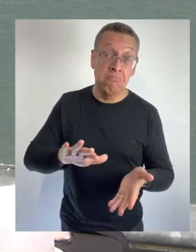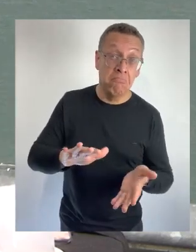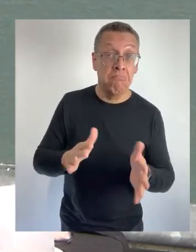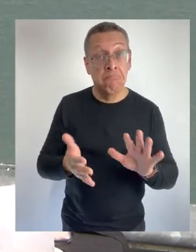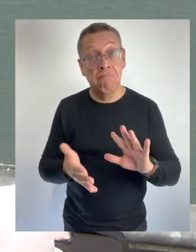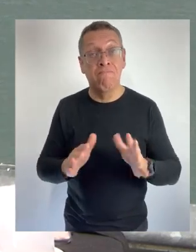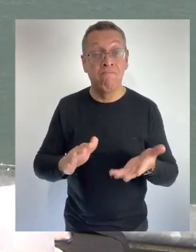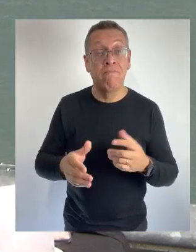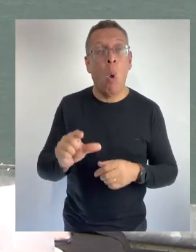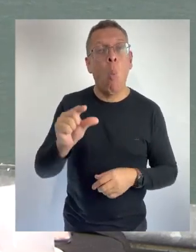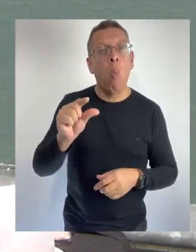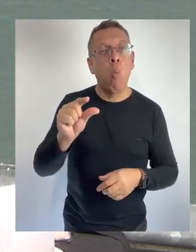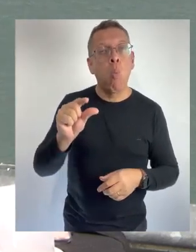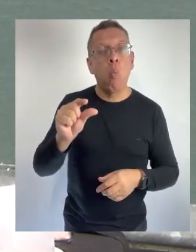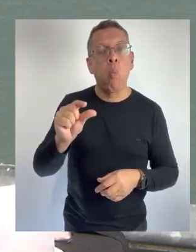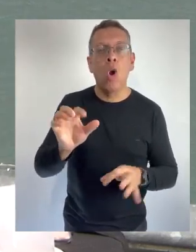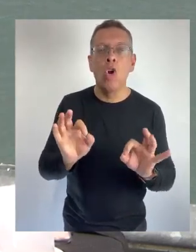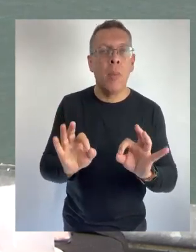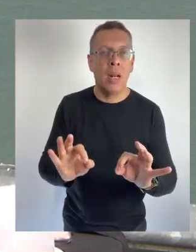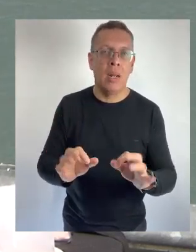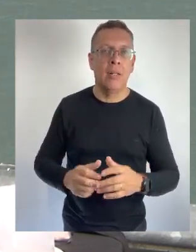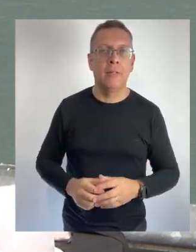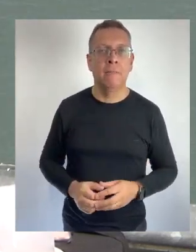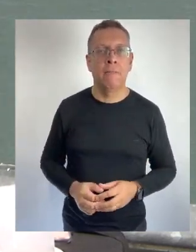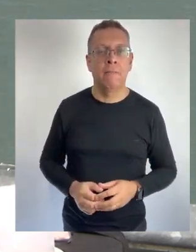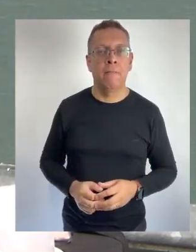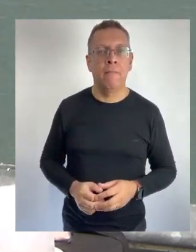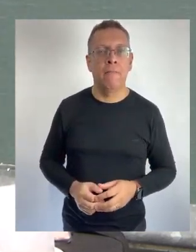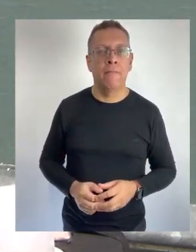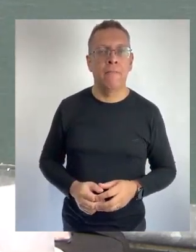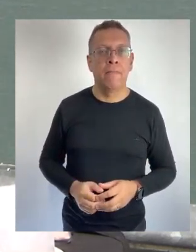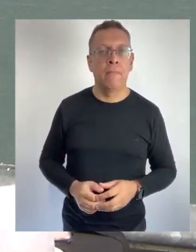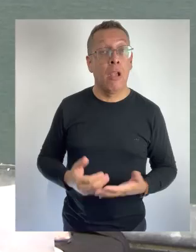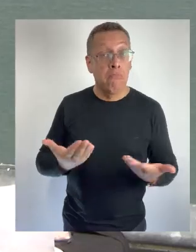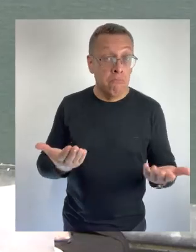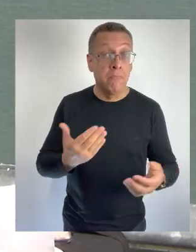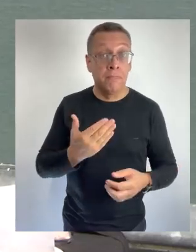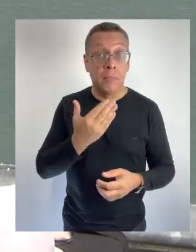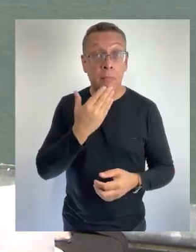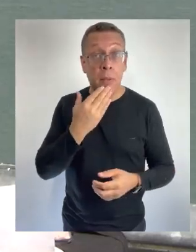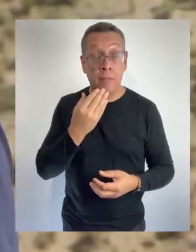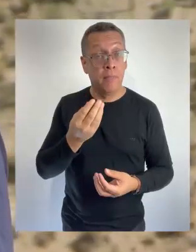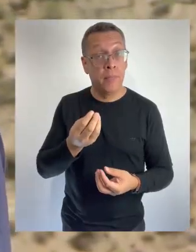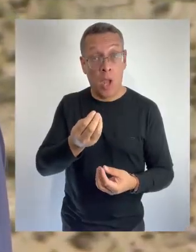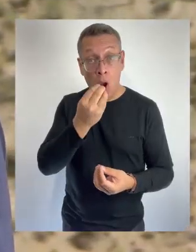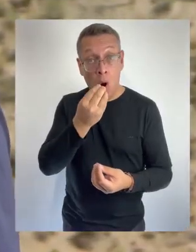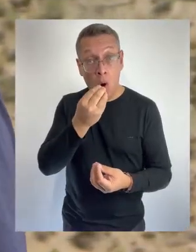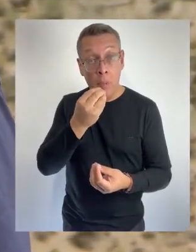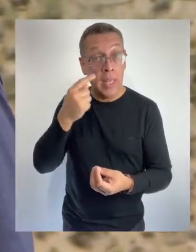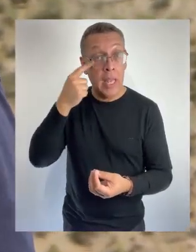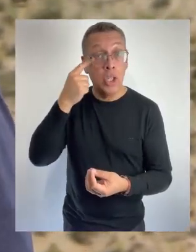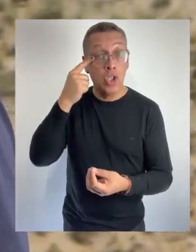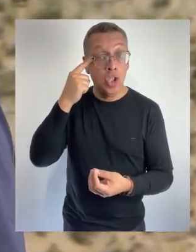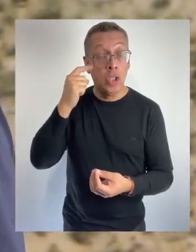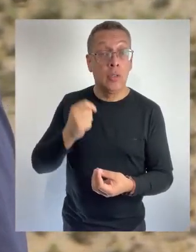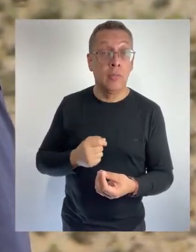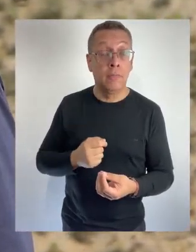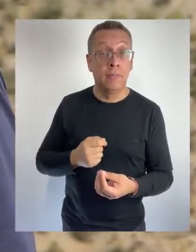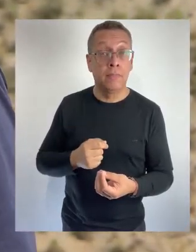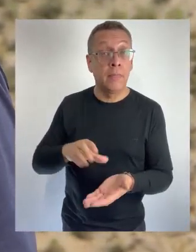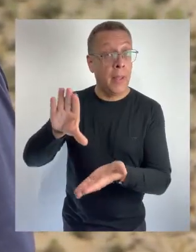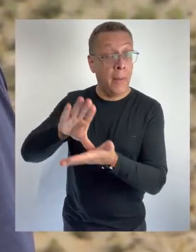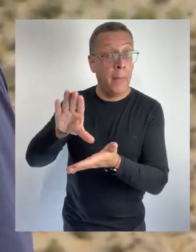pato ahora. ¿Sí? Sí. Ya. Bueno, la comida china tiene pato. La comida china, sí. Claro, no sé, los peruanos también parece que bueno,